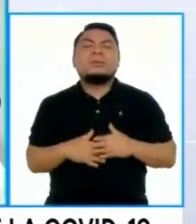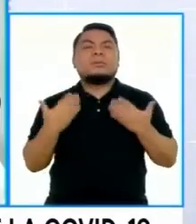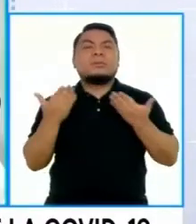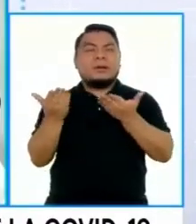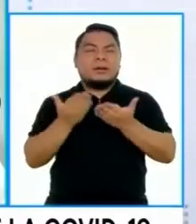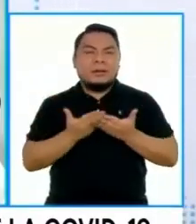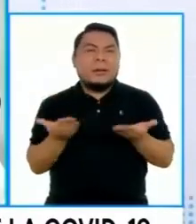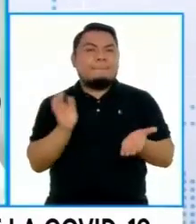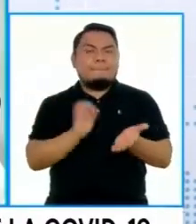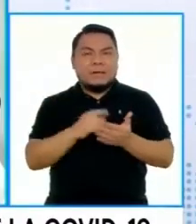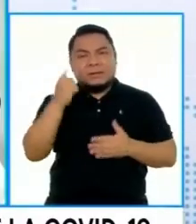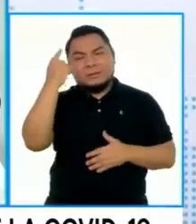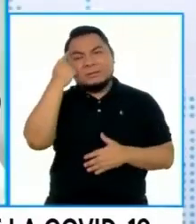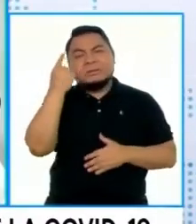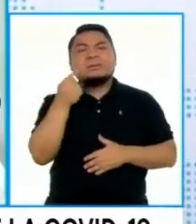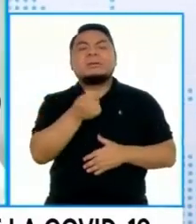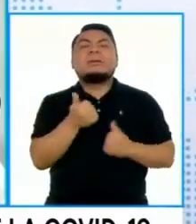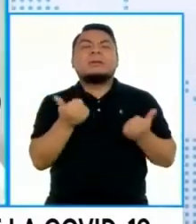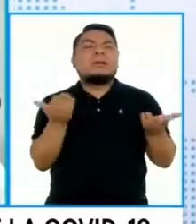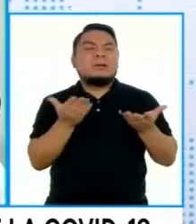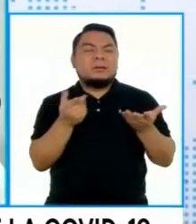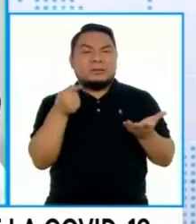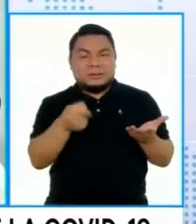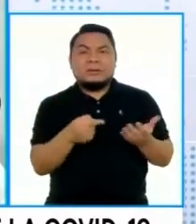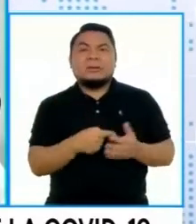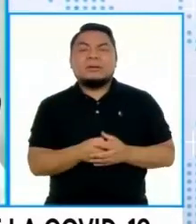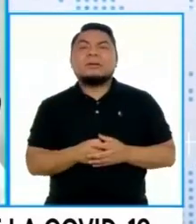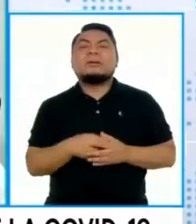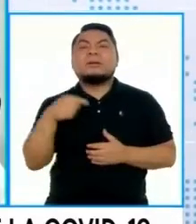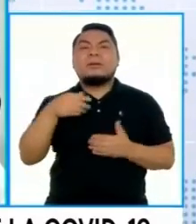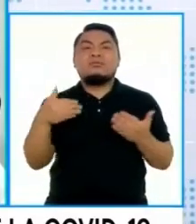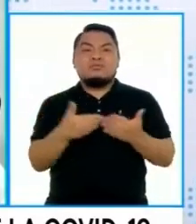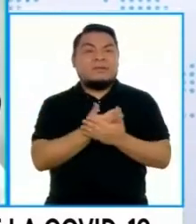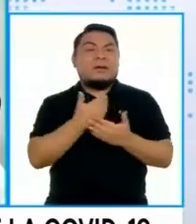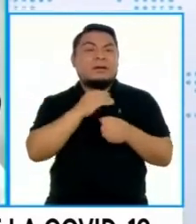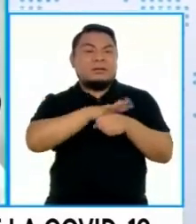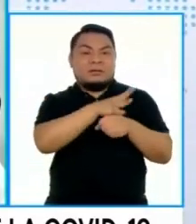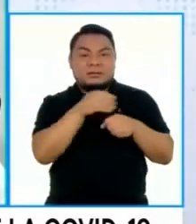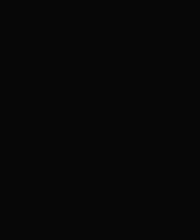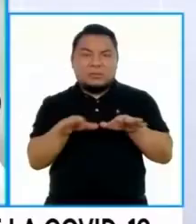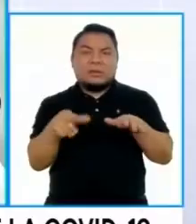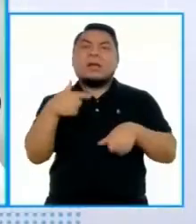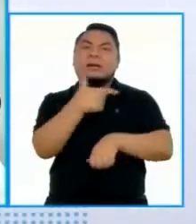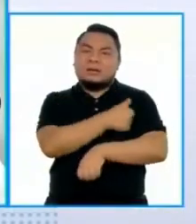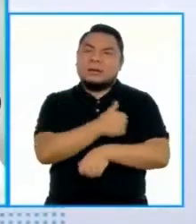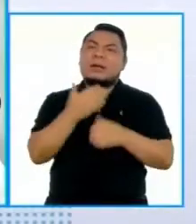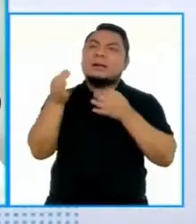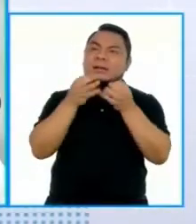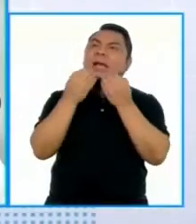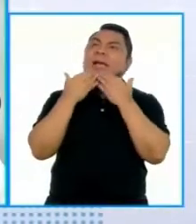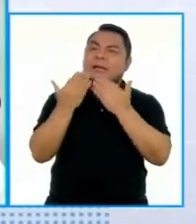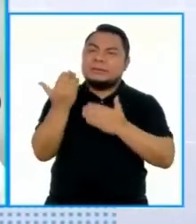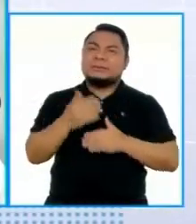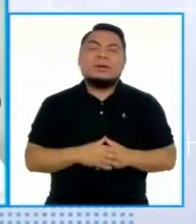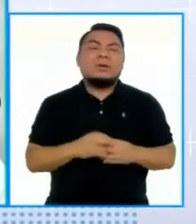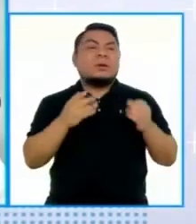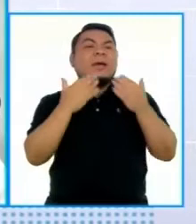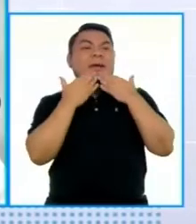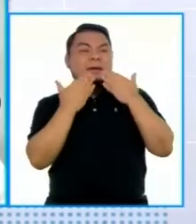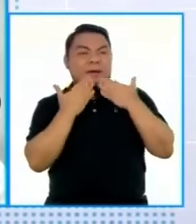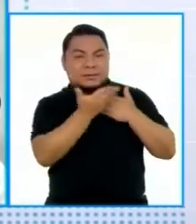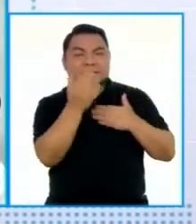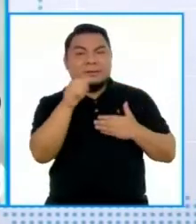dado mayores luces respecto a lo que ha sucedido con esta nueva variante y también con el tema de las vacunas. Muchas gracias a la primera ministra.